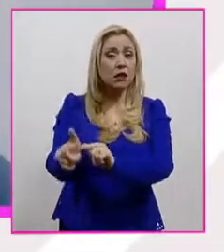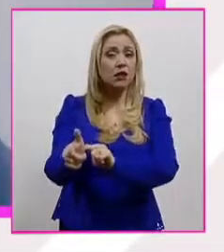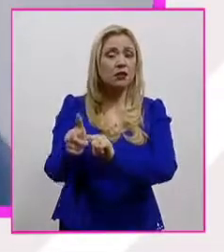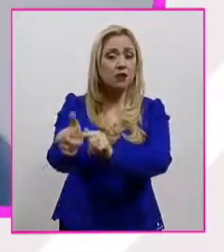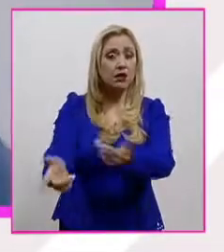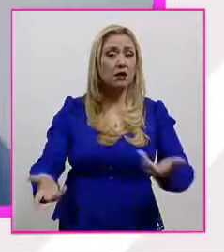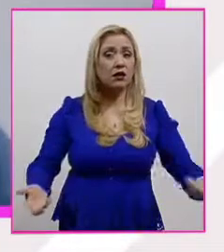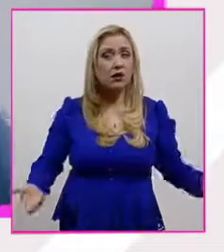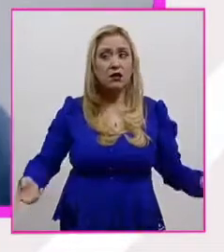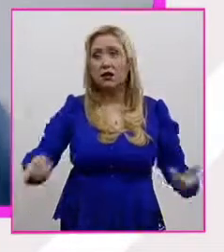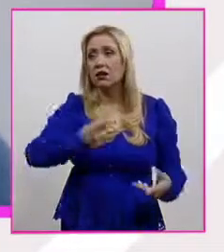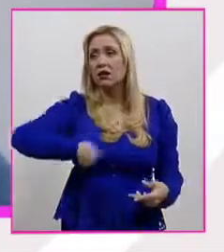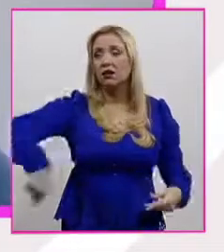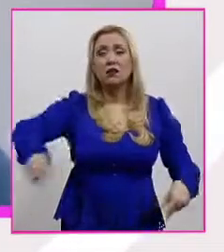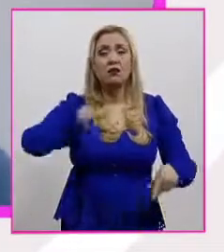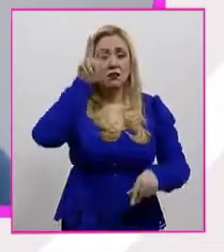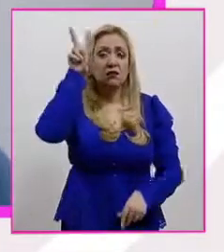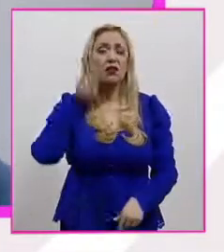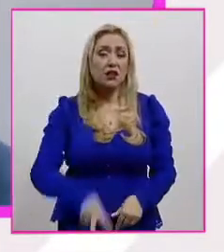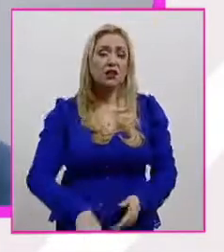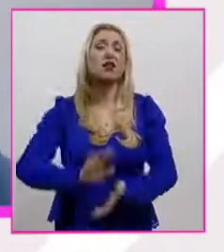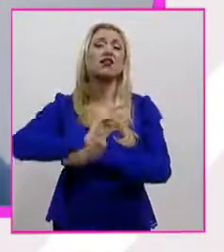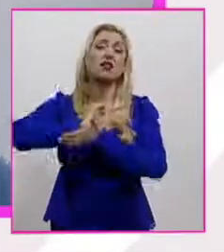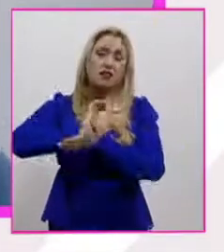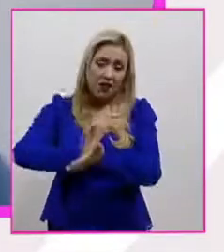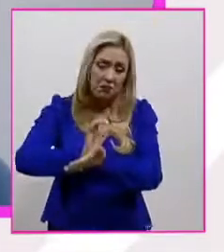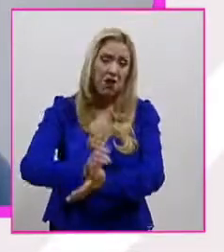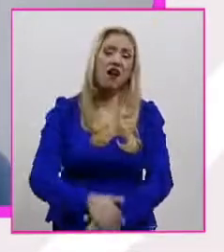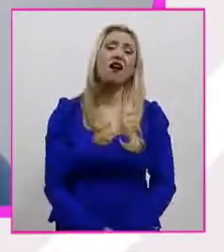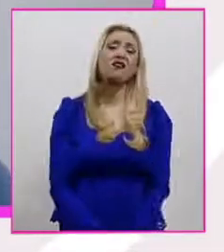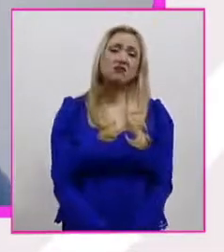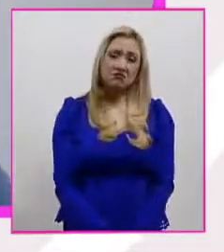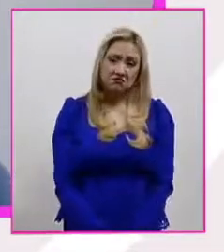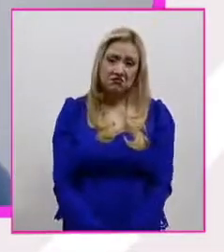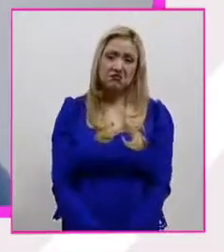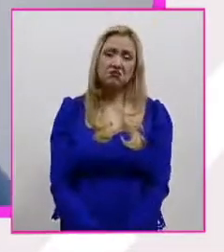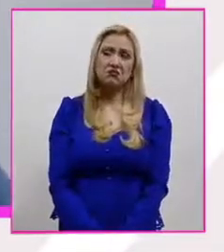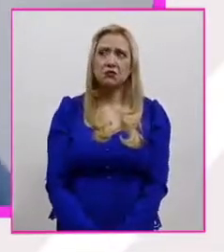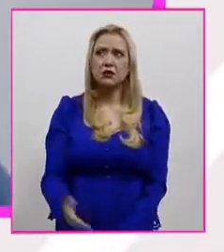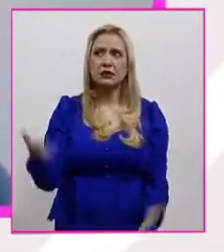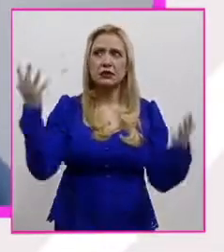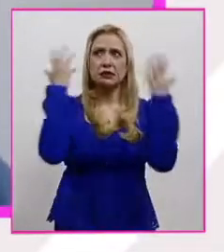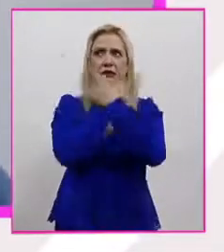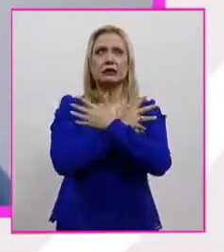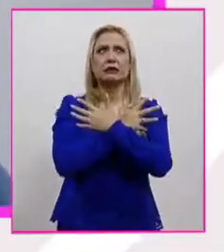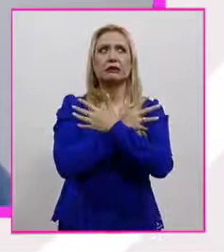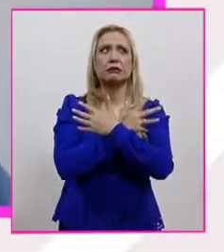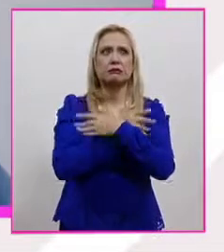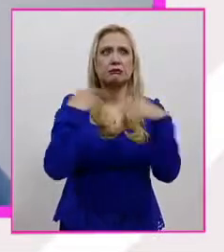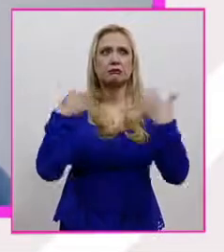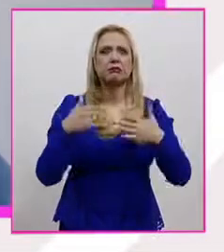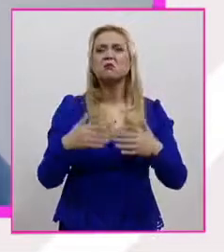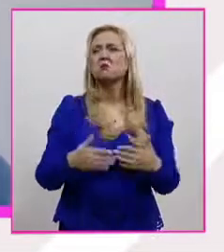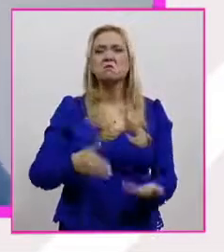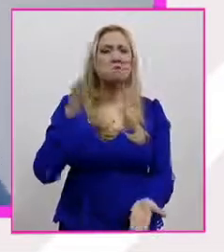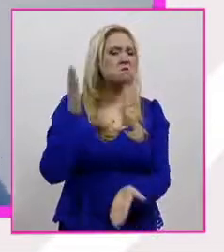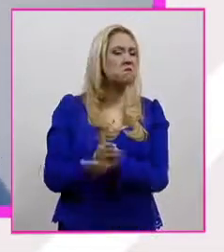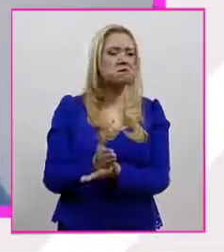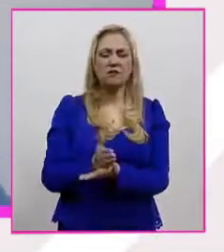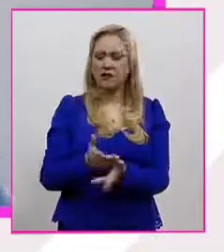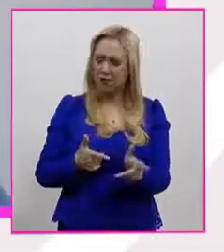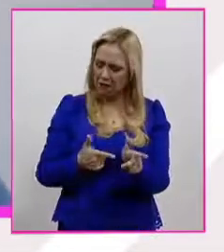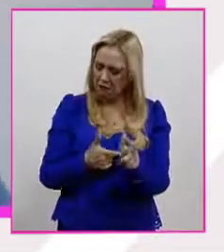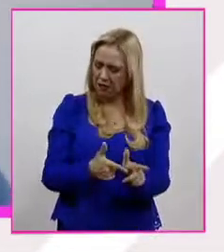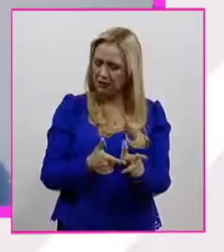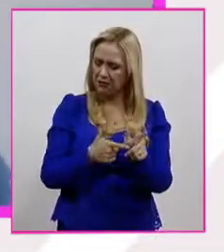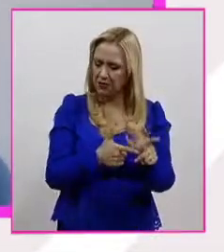que vivimos en una sociedad que discrimina, y hasta que no reconozcamos que lo estamos haciendo, no lo podemos frenar, ¿no? Entonces, actualmente